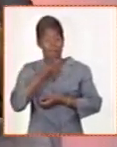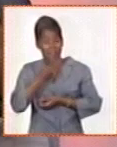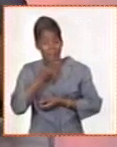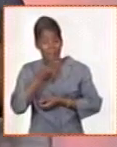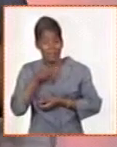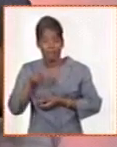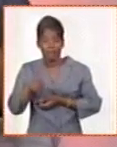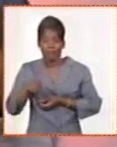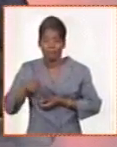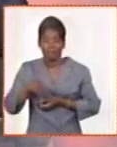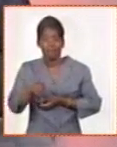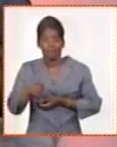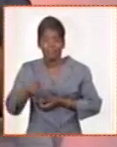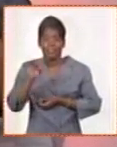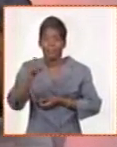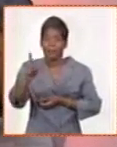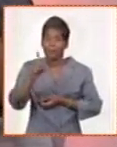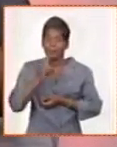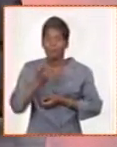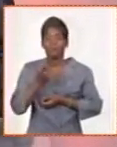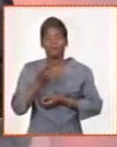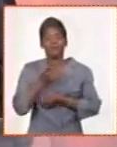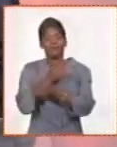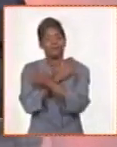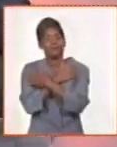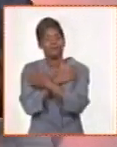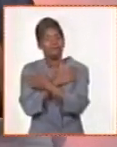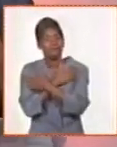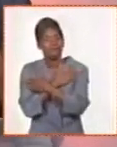frases como que Dios los bendiga, que Dios